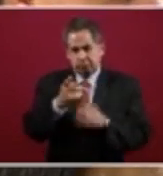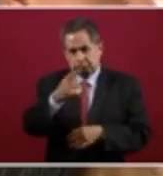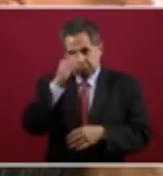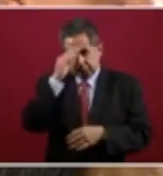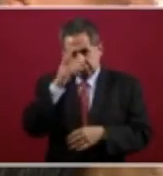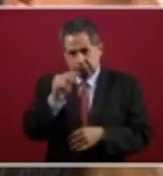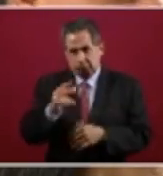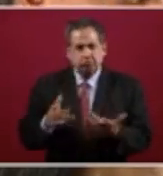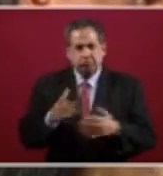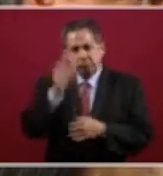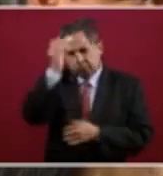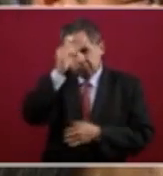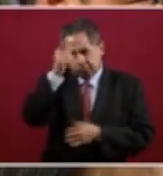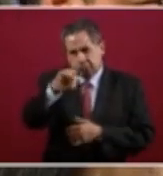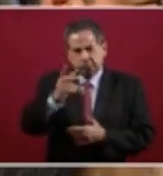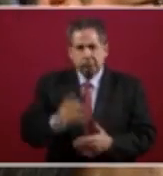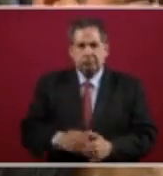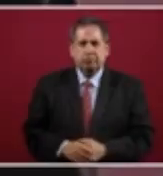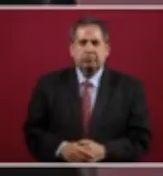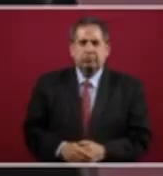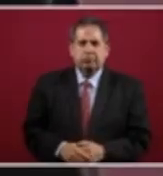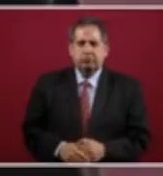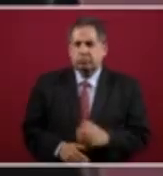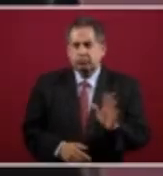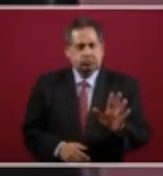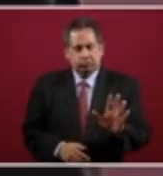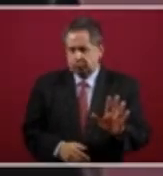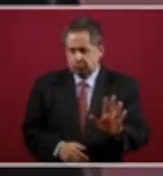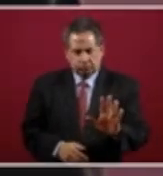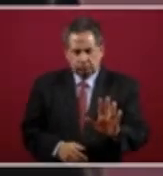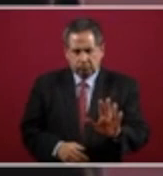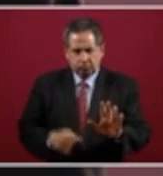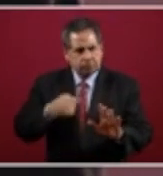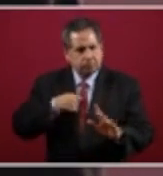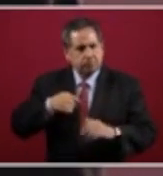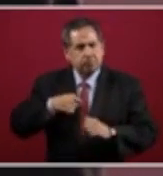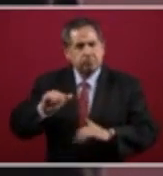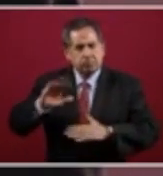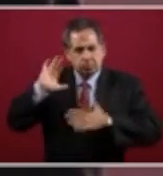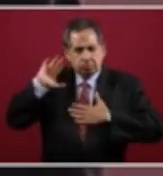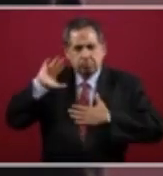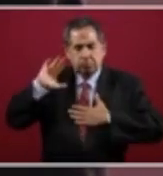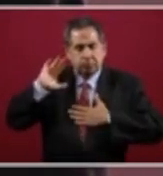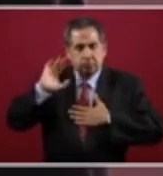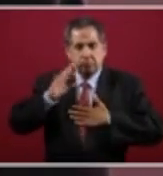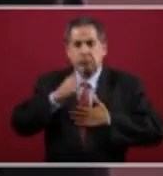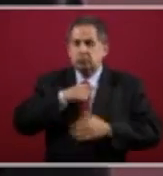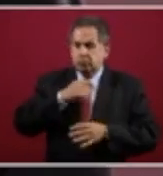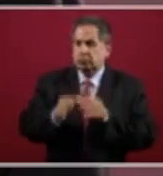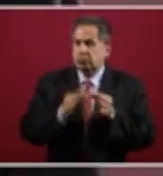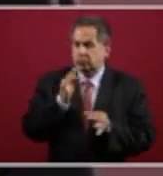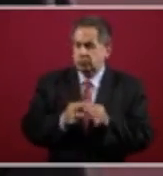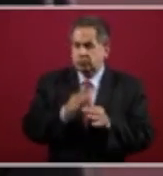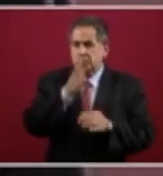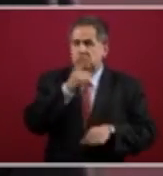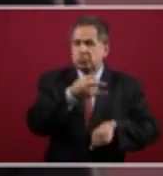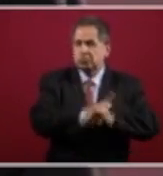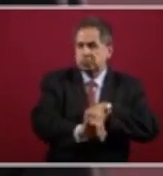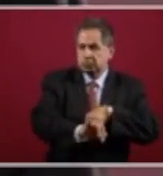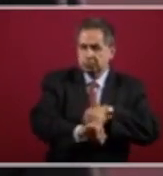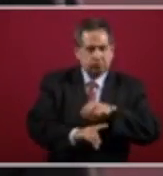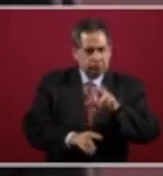¿verdad? Pero ¿cuál es su opinión al respecto? Es que tenemos un compromiso y los compromisos se cumplen.